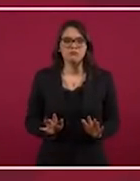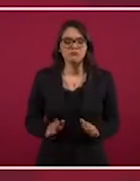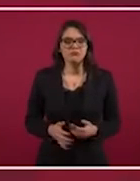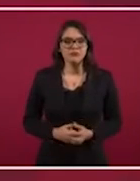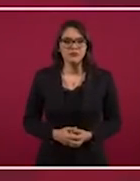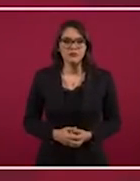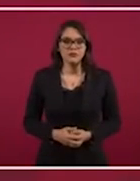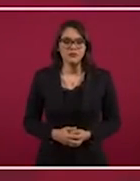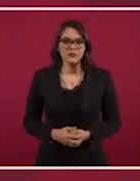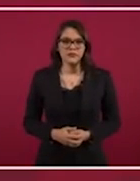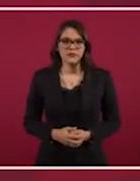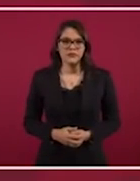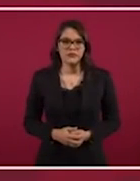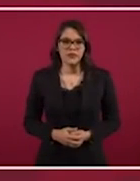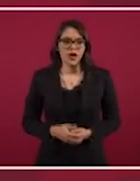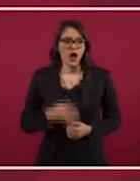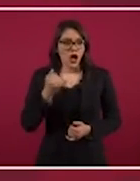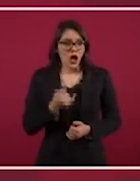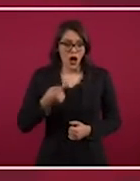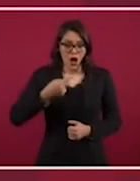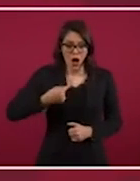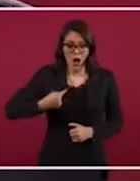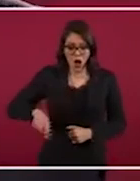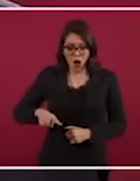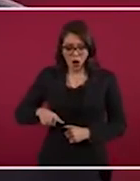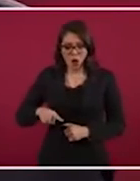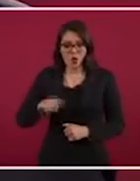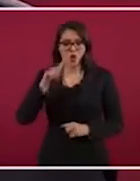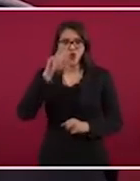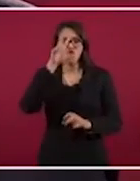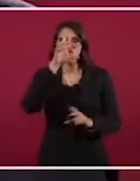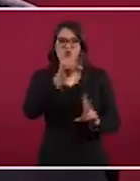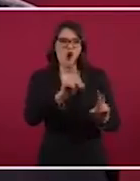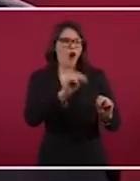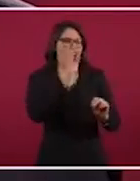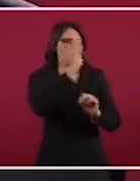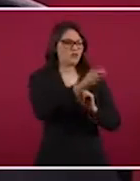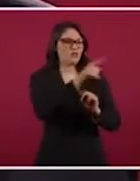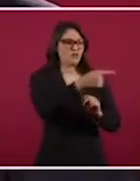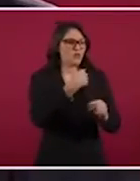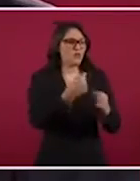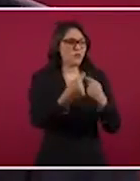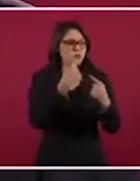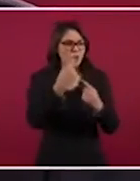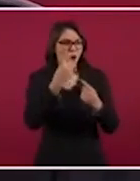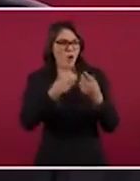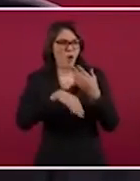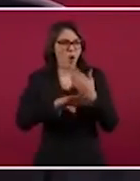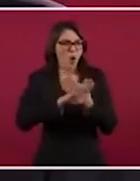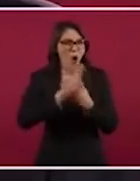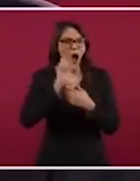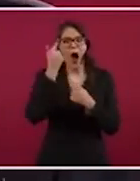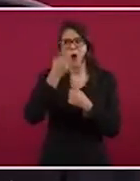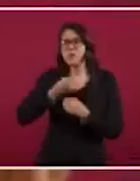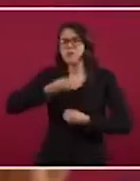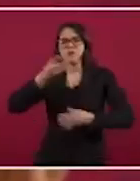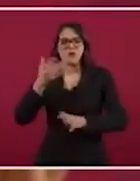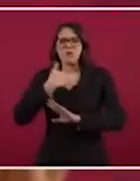no nos oponemos a la crítica, o sea,